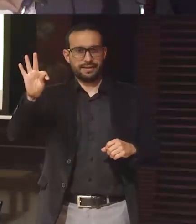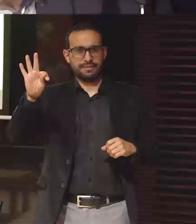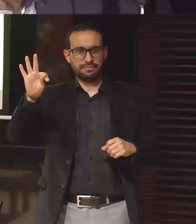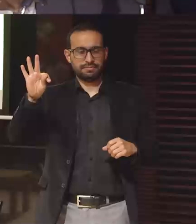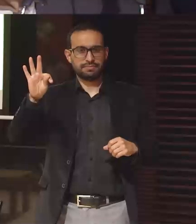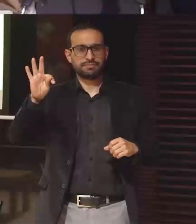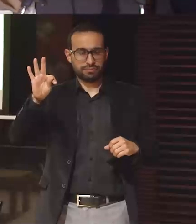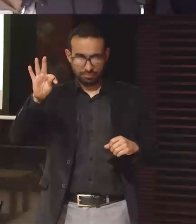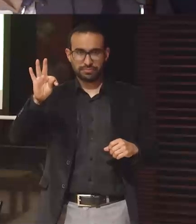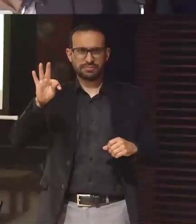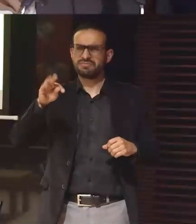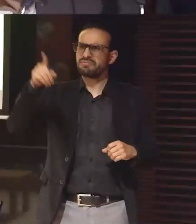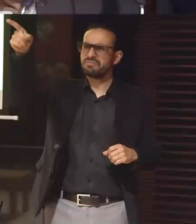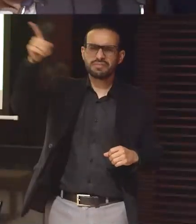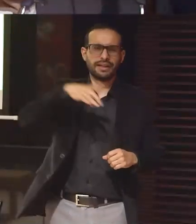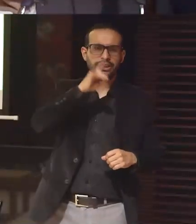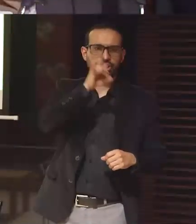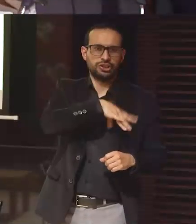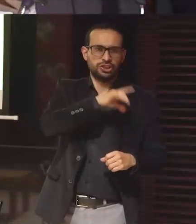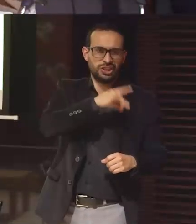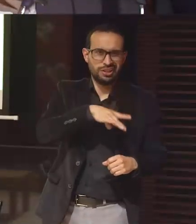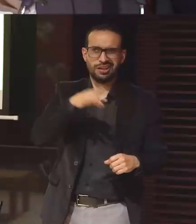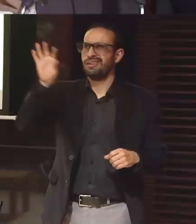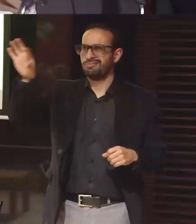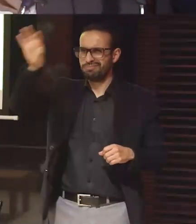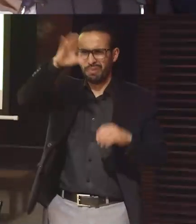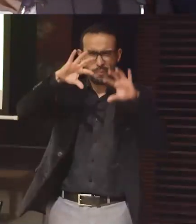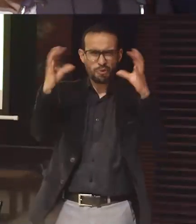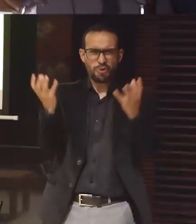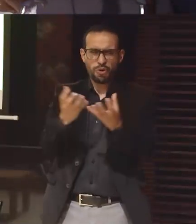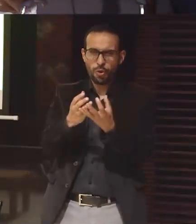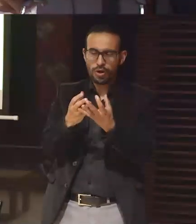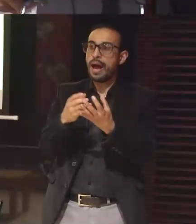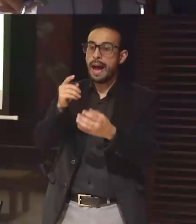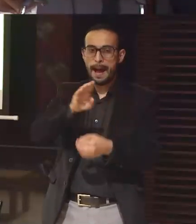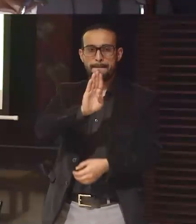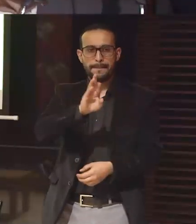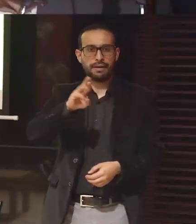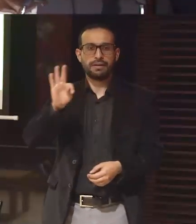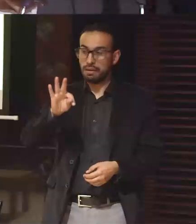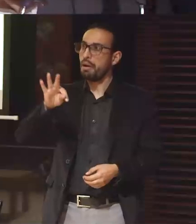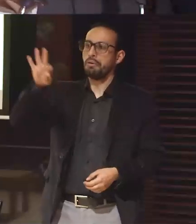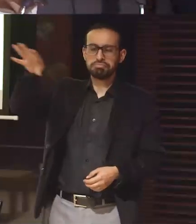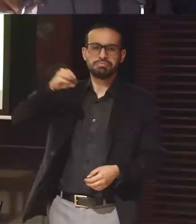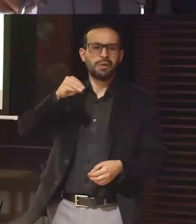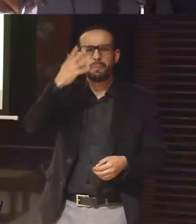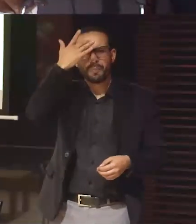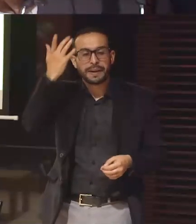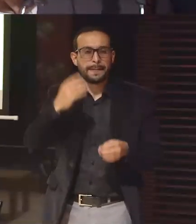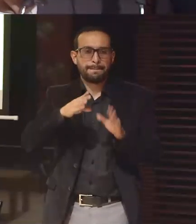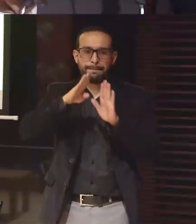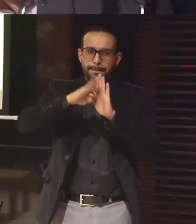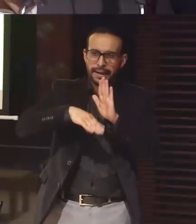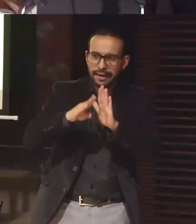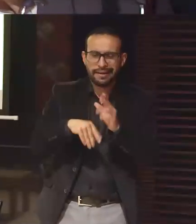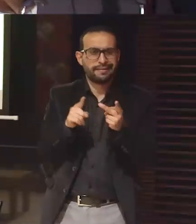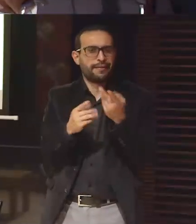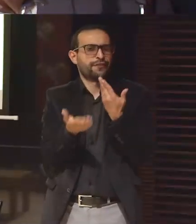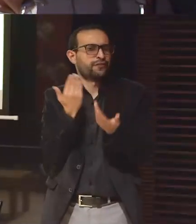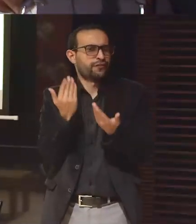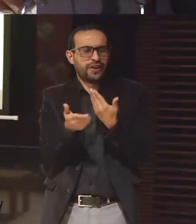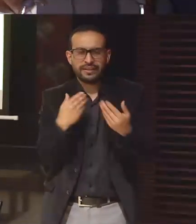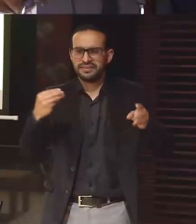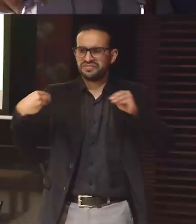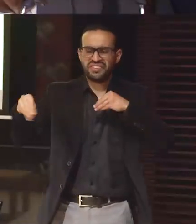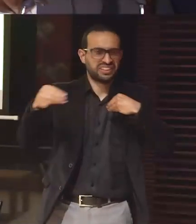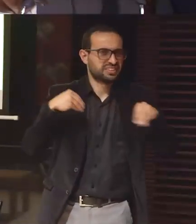copiado en otras ciudades como en Chile y en el resto del mundo, porque es un sistema muy costo eficiente, muy barato, muy fácil de hacer, muy